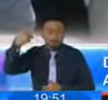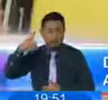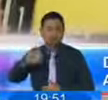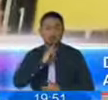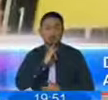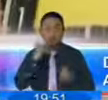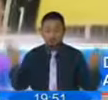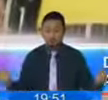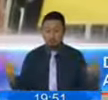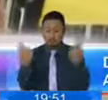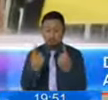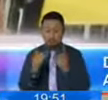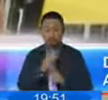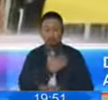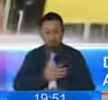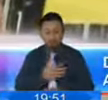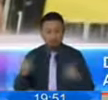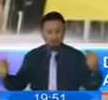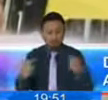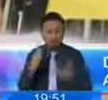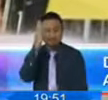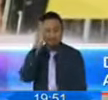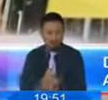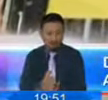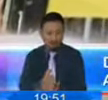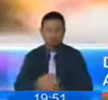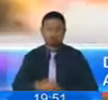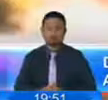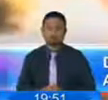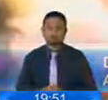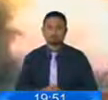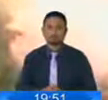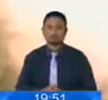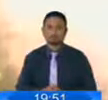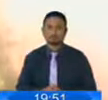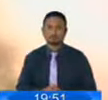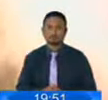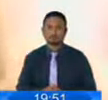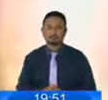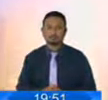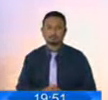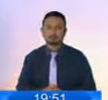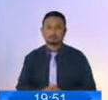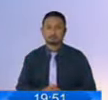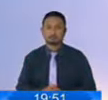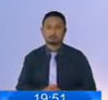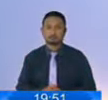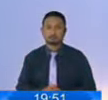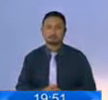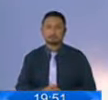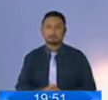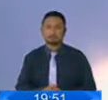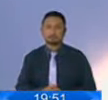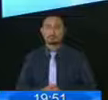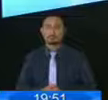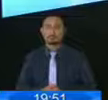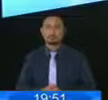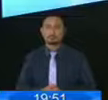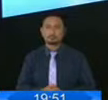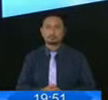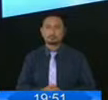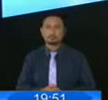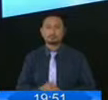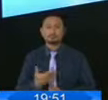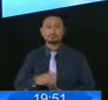Estados Unidos que cese el conflicto. Con realización de Valeria Navarro, informó Patricia Aldaz. Y